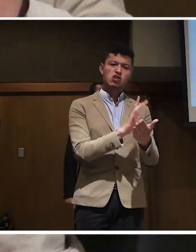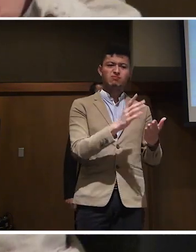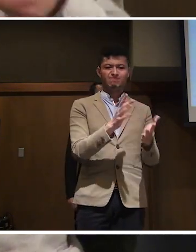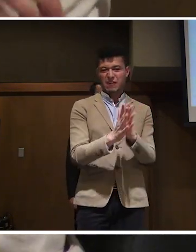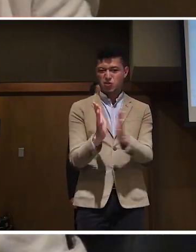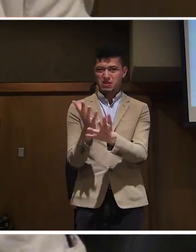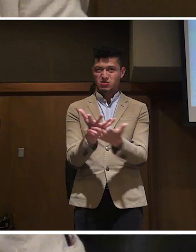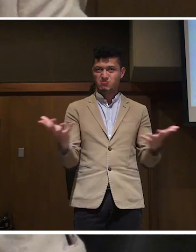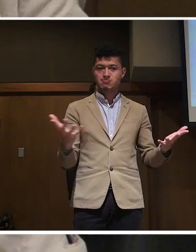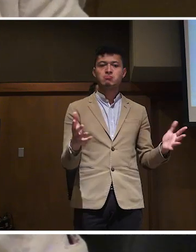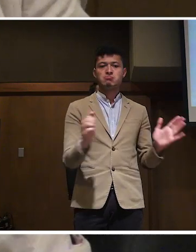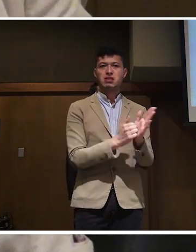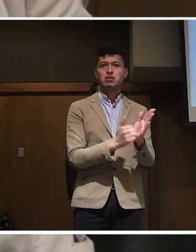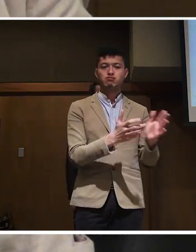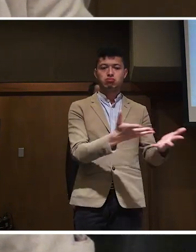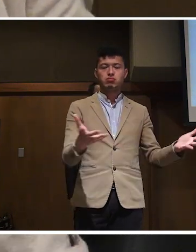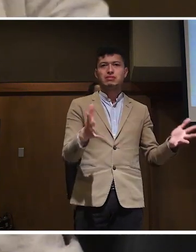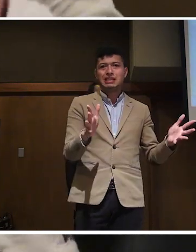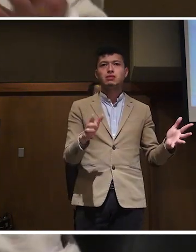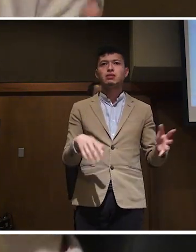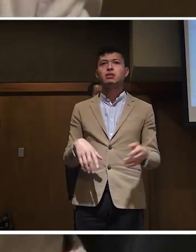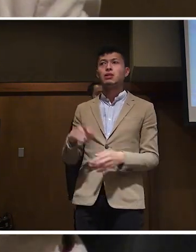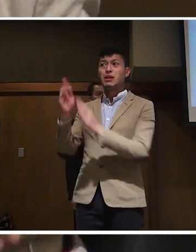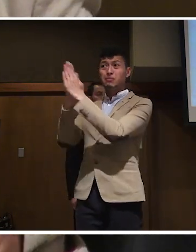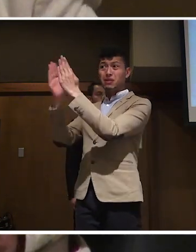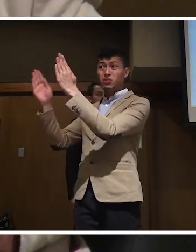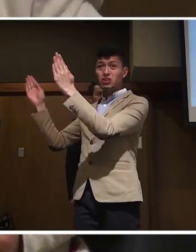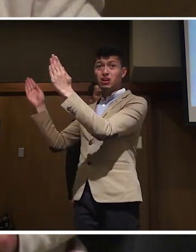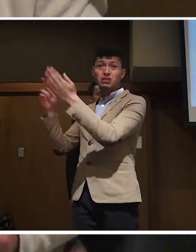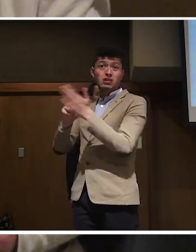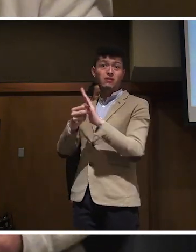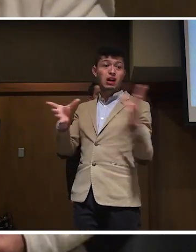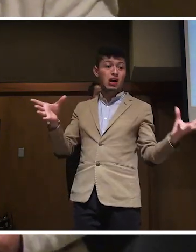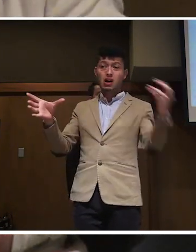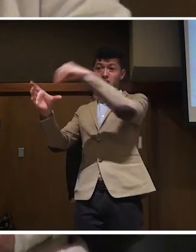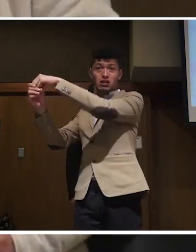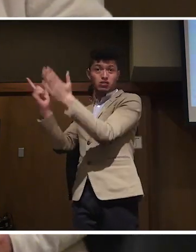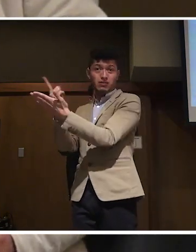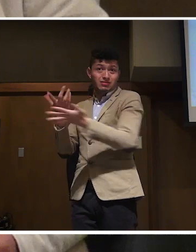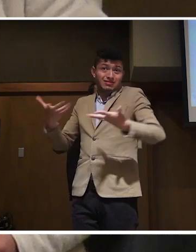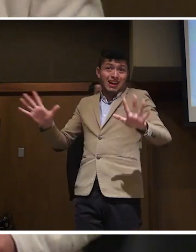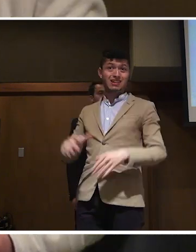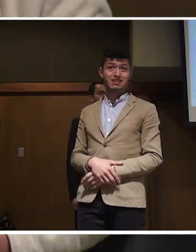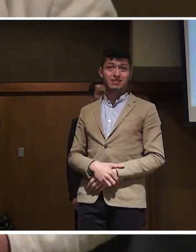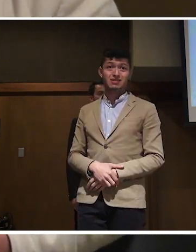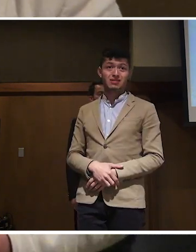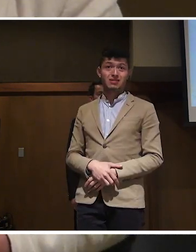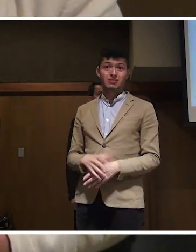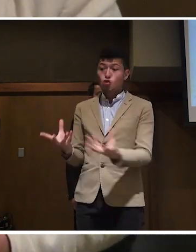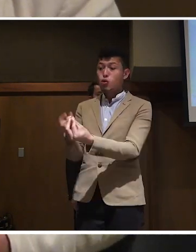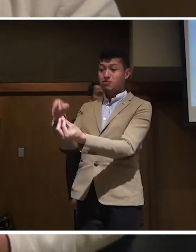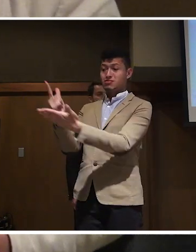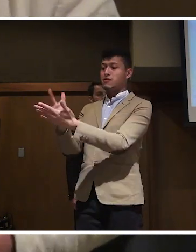es superior a la suma de sus partes, es superior al conjunto de los libros. Hay,